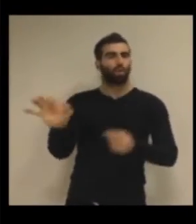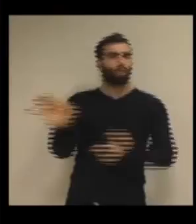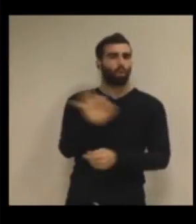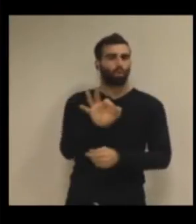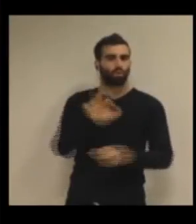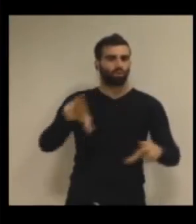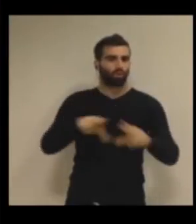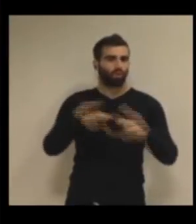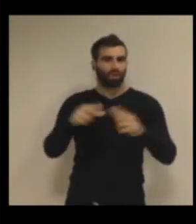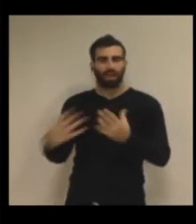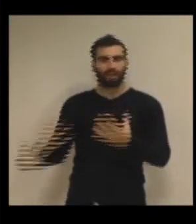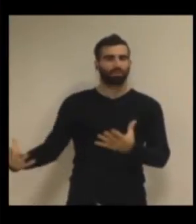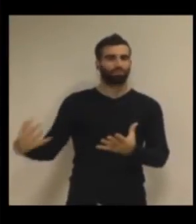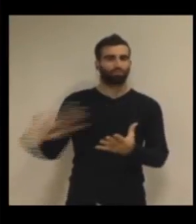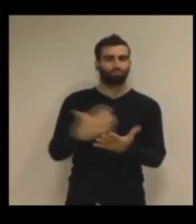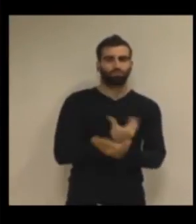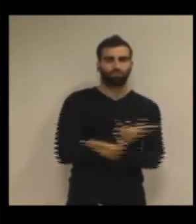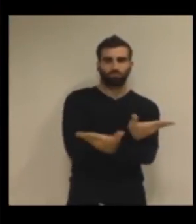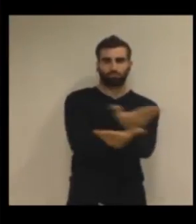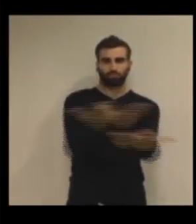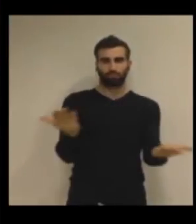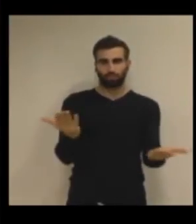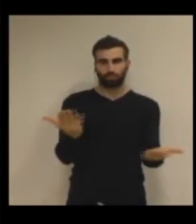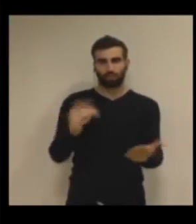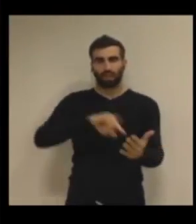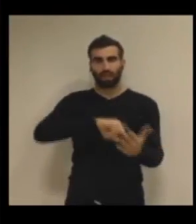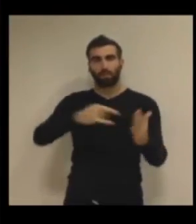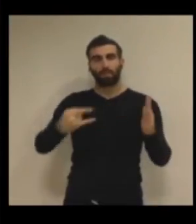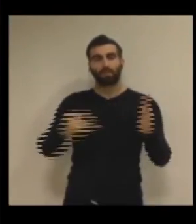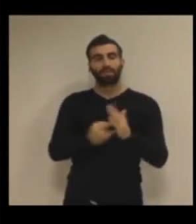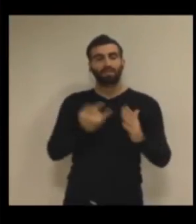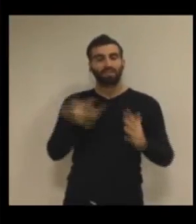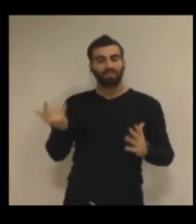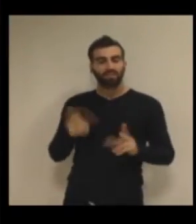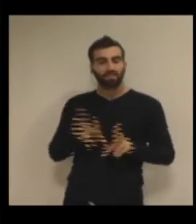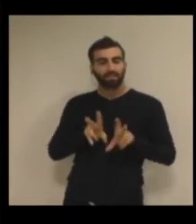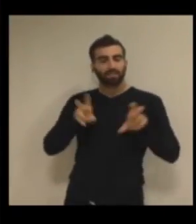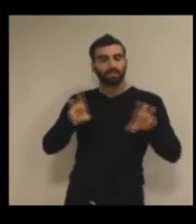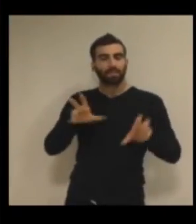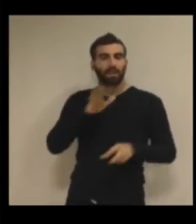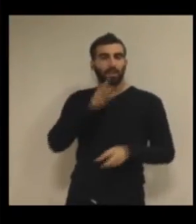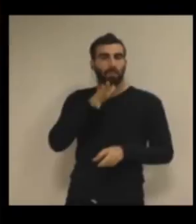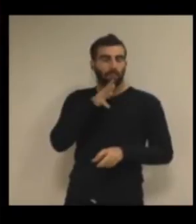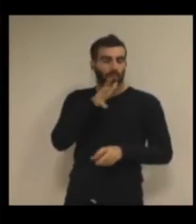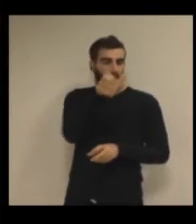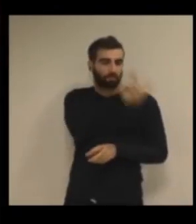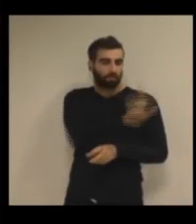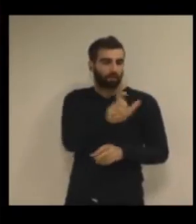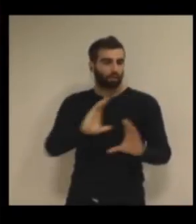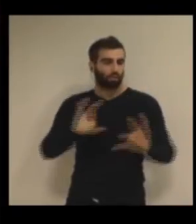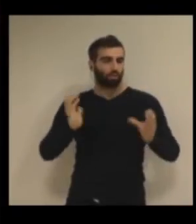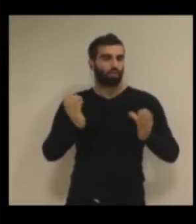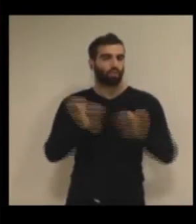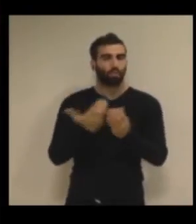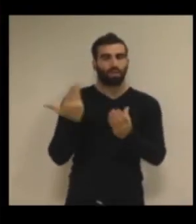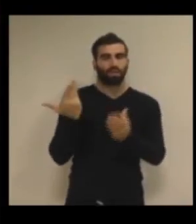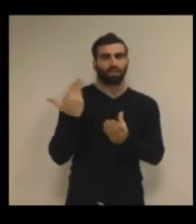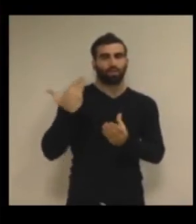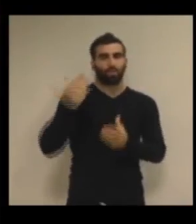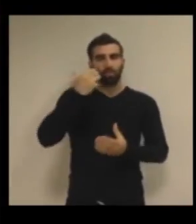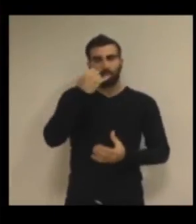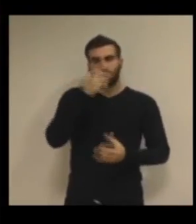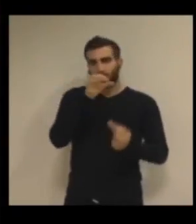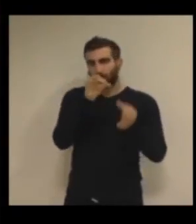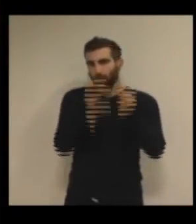¿no? Si bien este proyecto se inició pensando en la población con lesión medular, es evidente